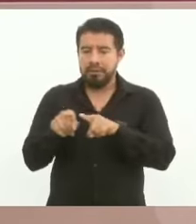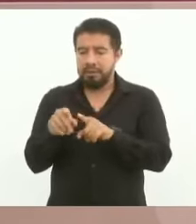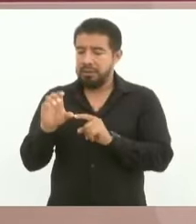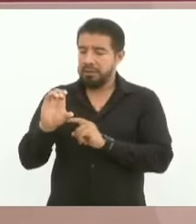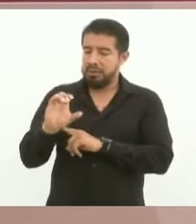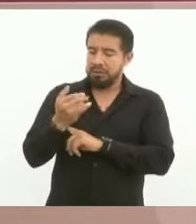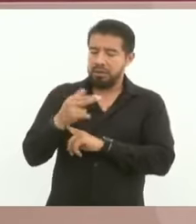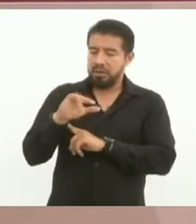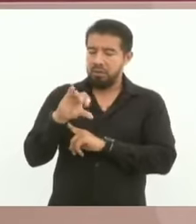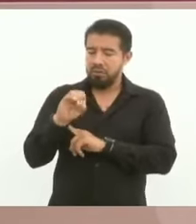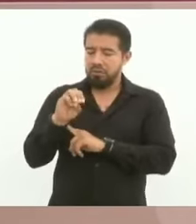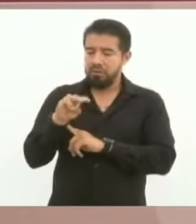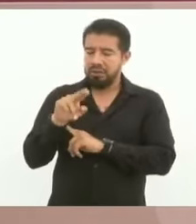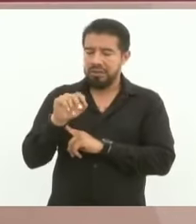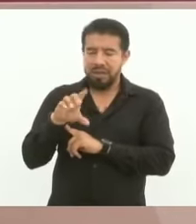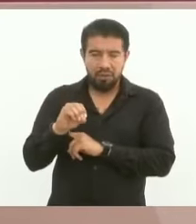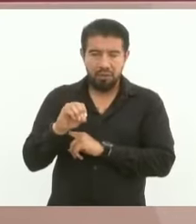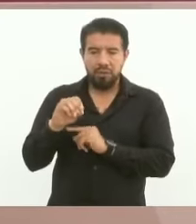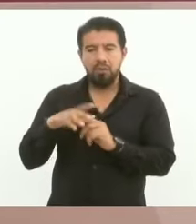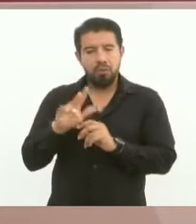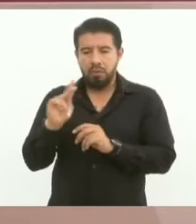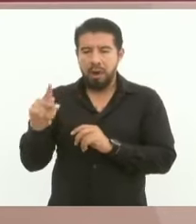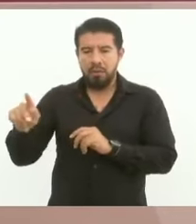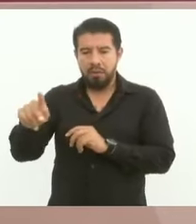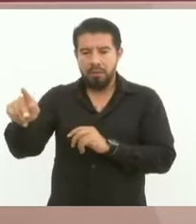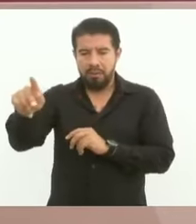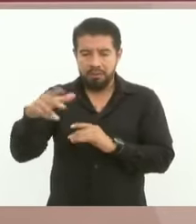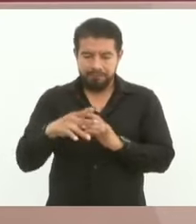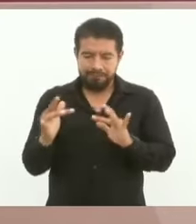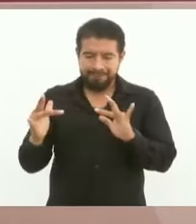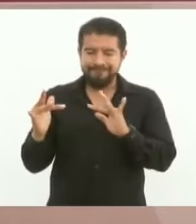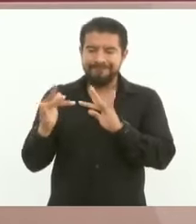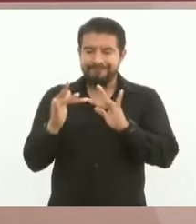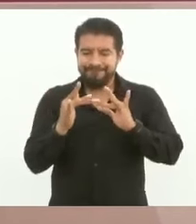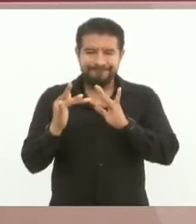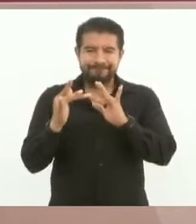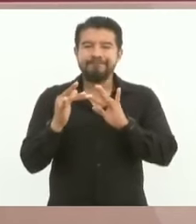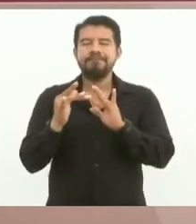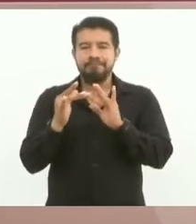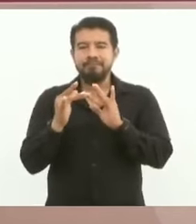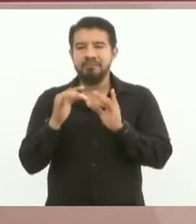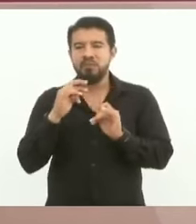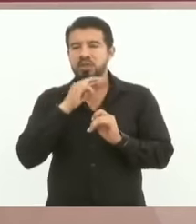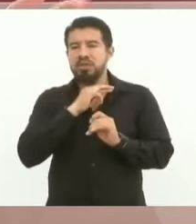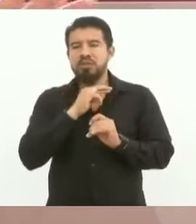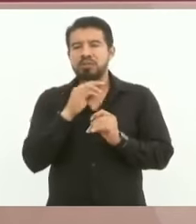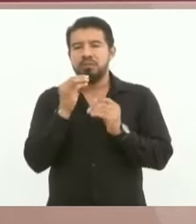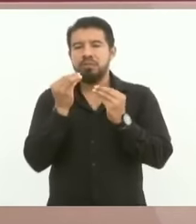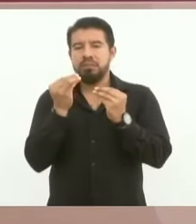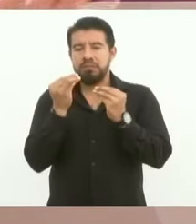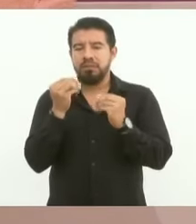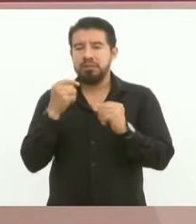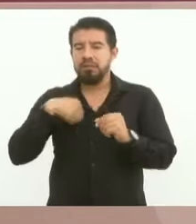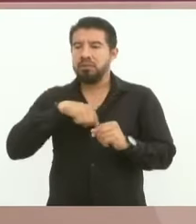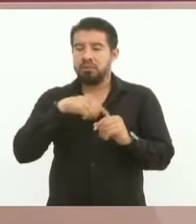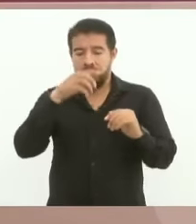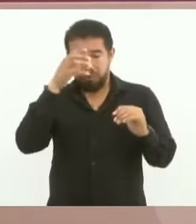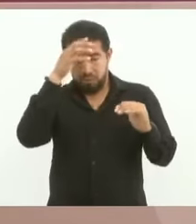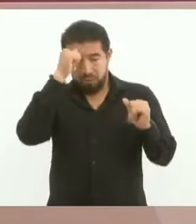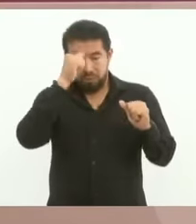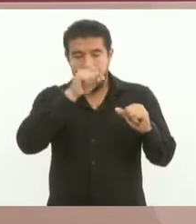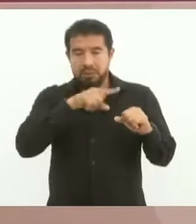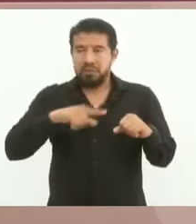por todos los pueblos. Esto va a ayudar mucho y tenemos el acuerdo con el gobierno